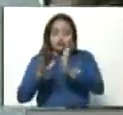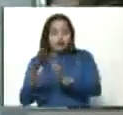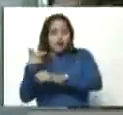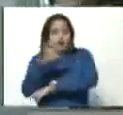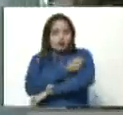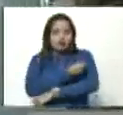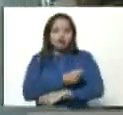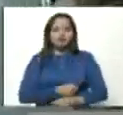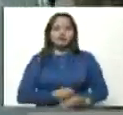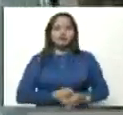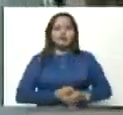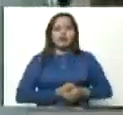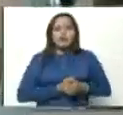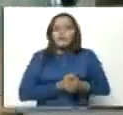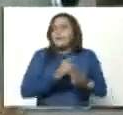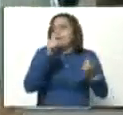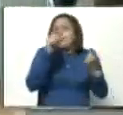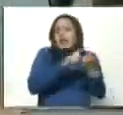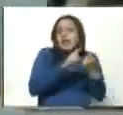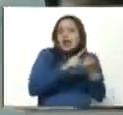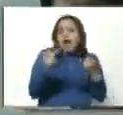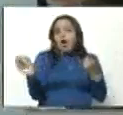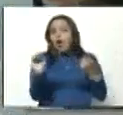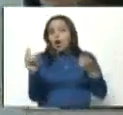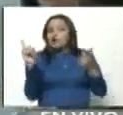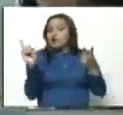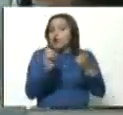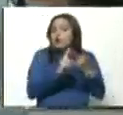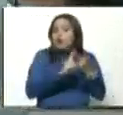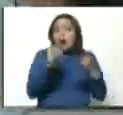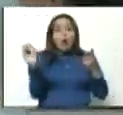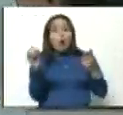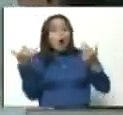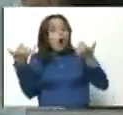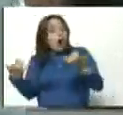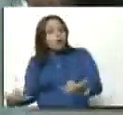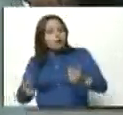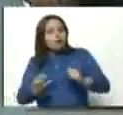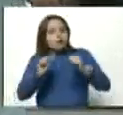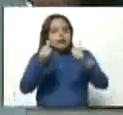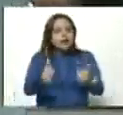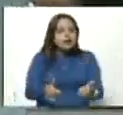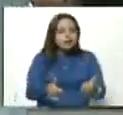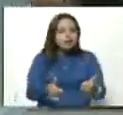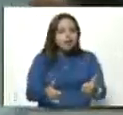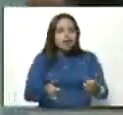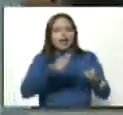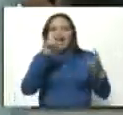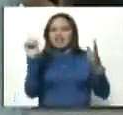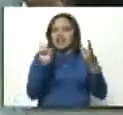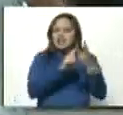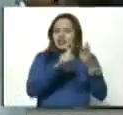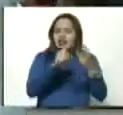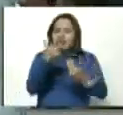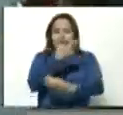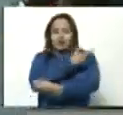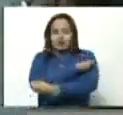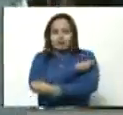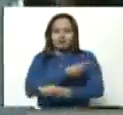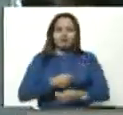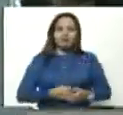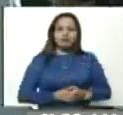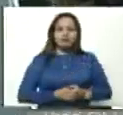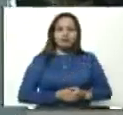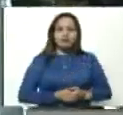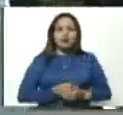vacuna, sea primera dosis, sea segunda dosis, o ahora que estamos iniciando en estos momentos con la tercera dosis, puede